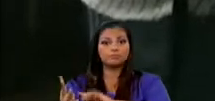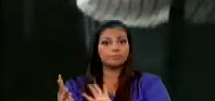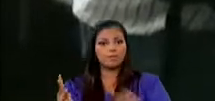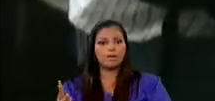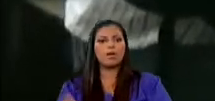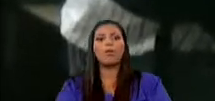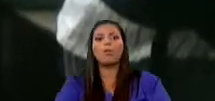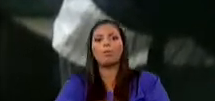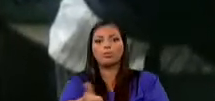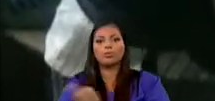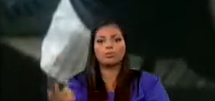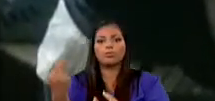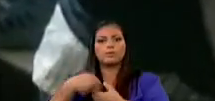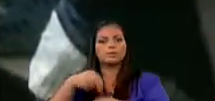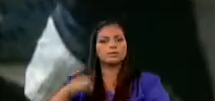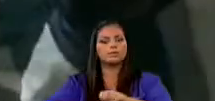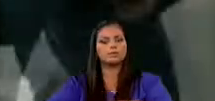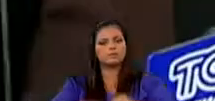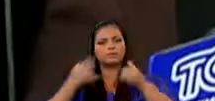caso.